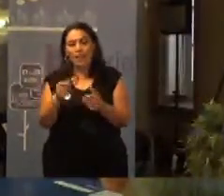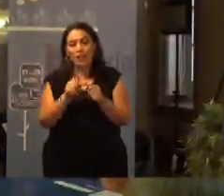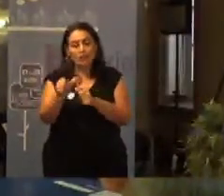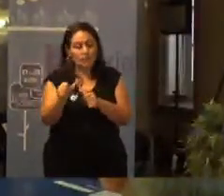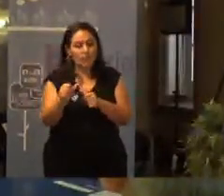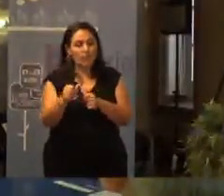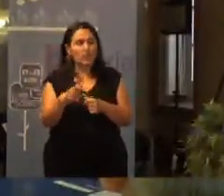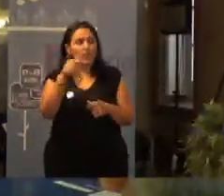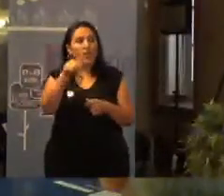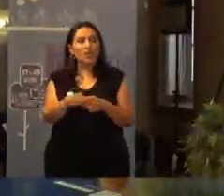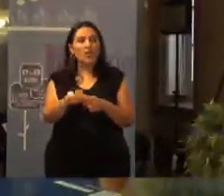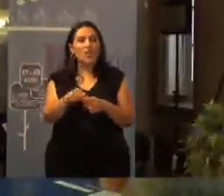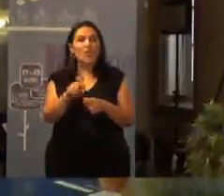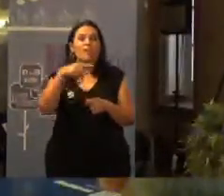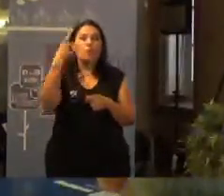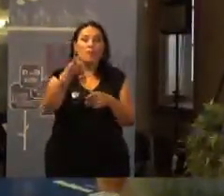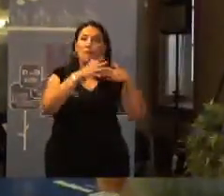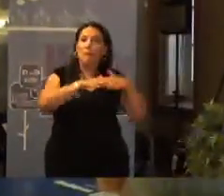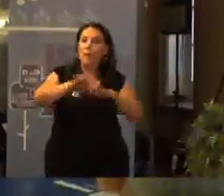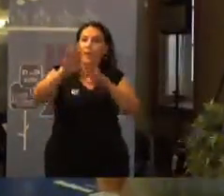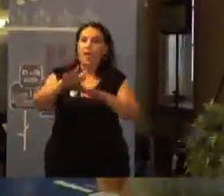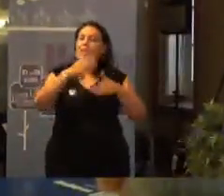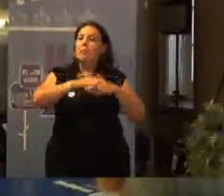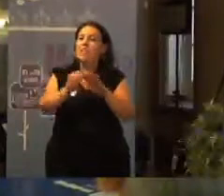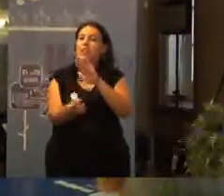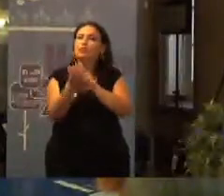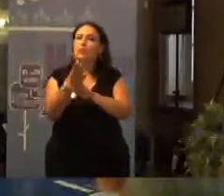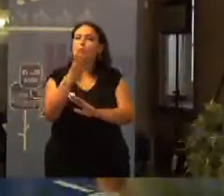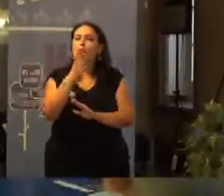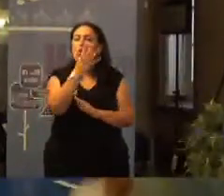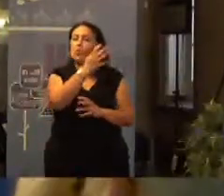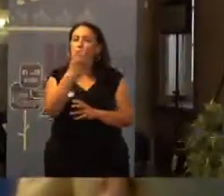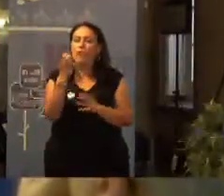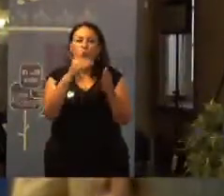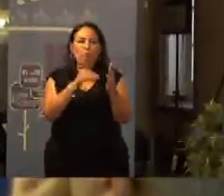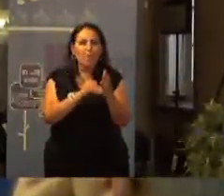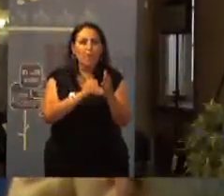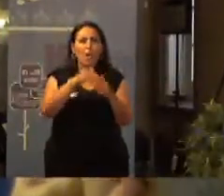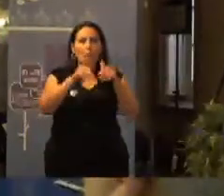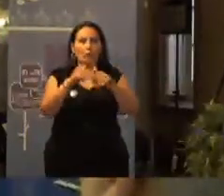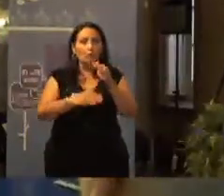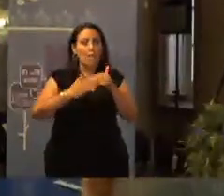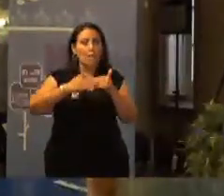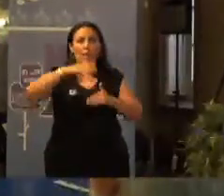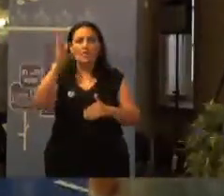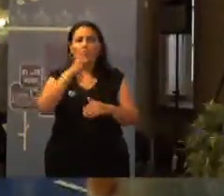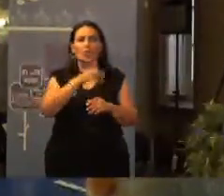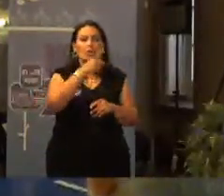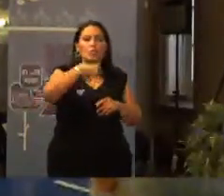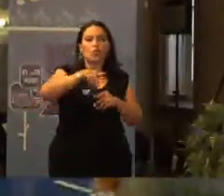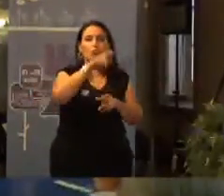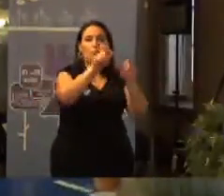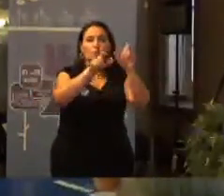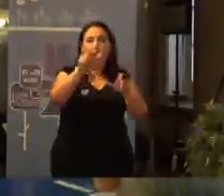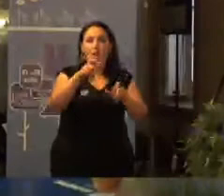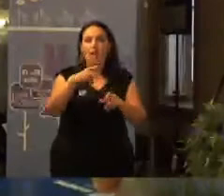máis adiante foi o de En Marea. E En Marea tamén aparece, e máis de 400.000 votos significa que esa cidadanía que sempre a consideramos que vota a fraga,